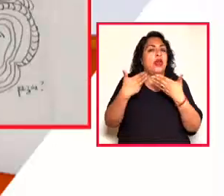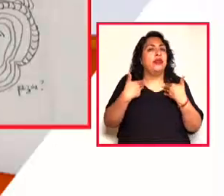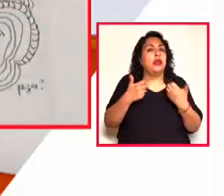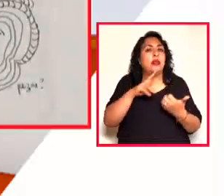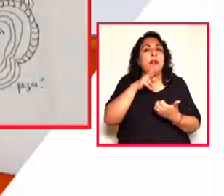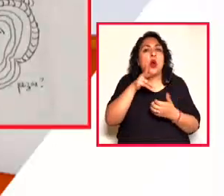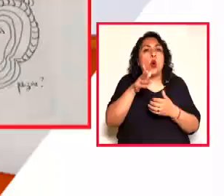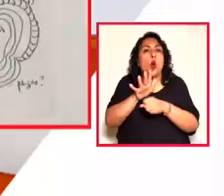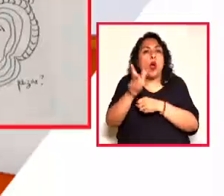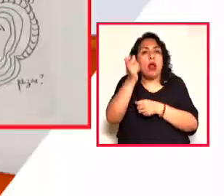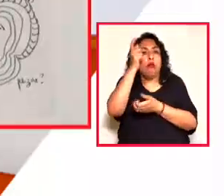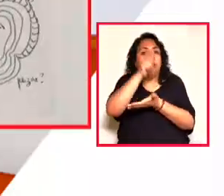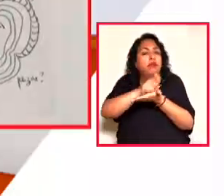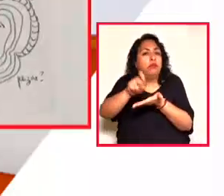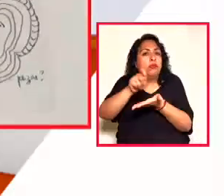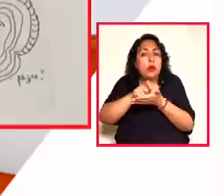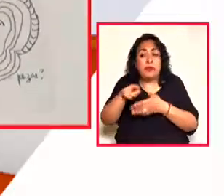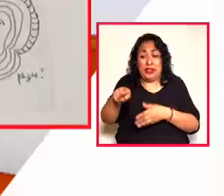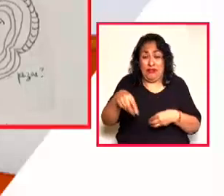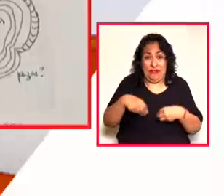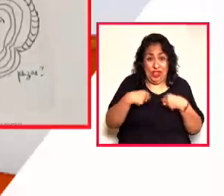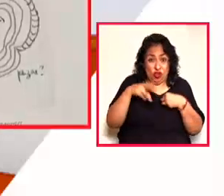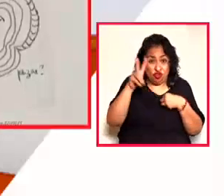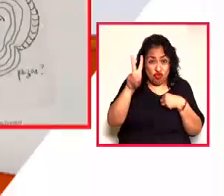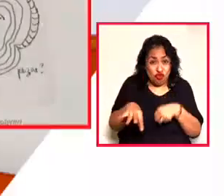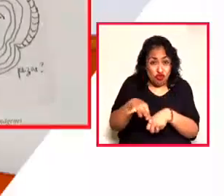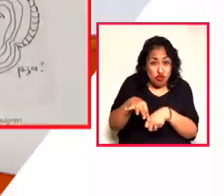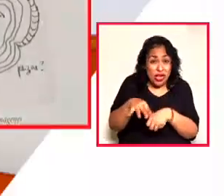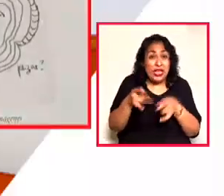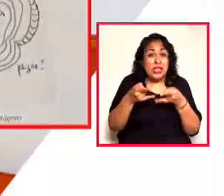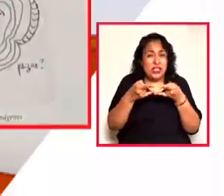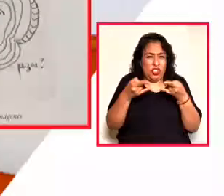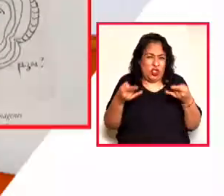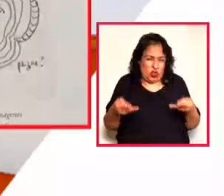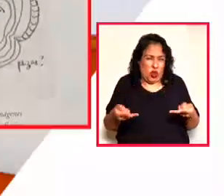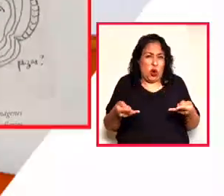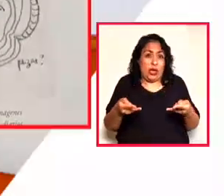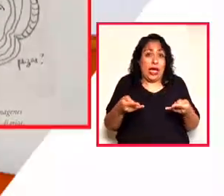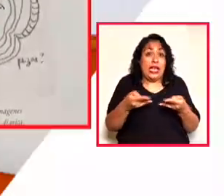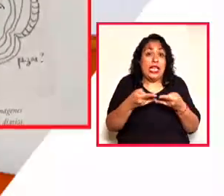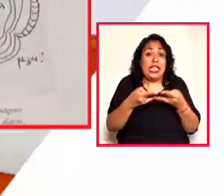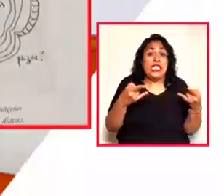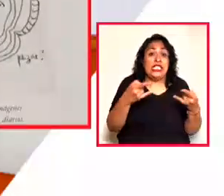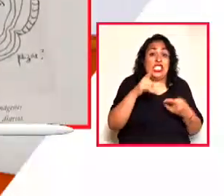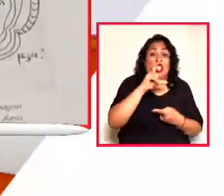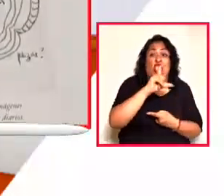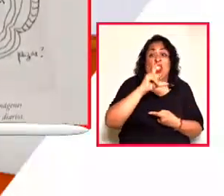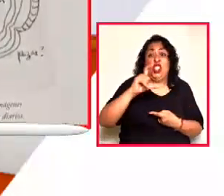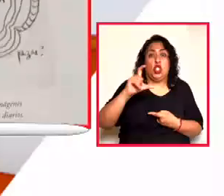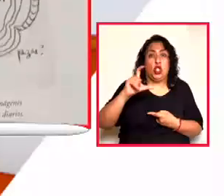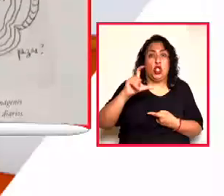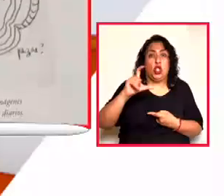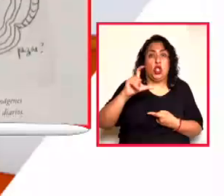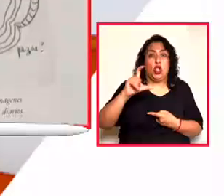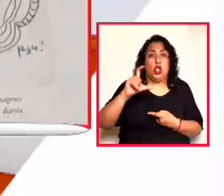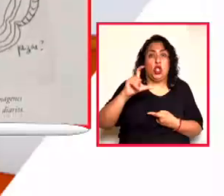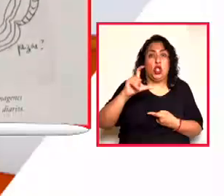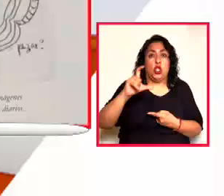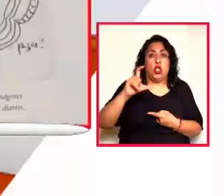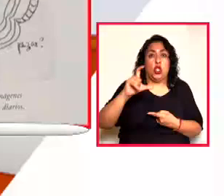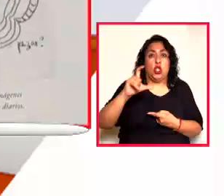ella, la vida real, la historia con mayúsculas, no estaba separada de la historia